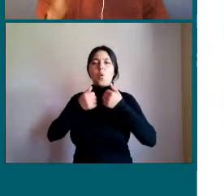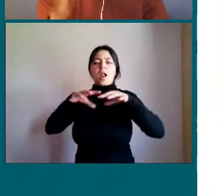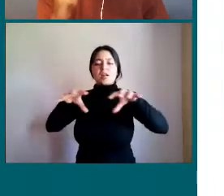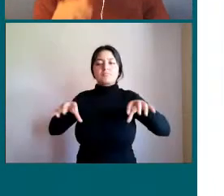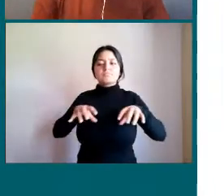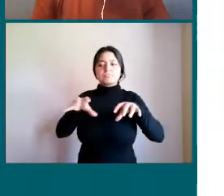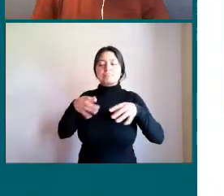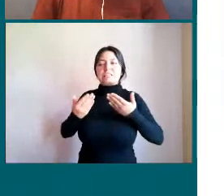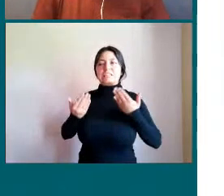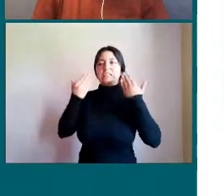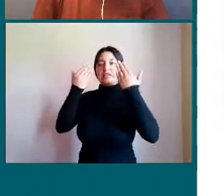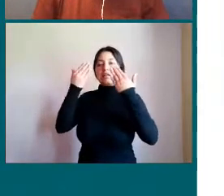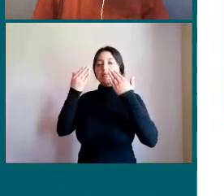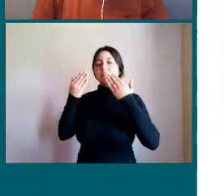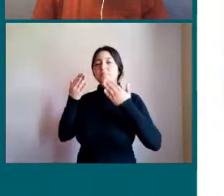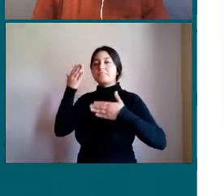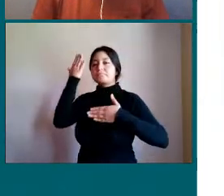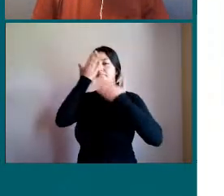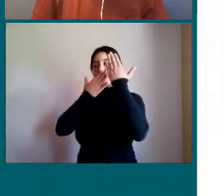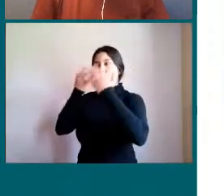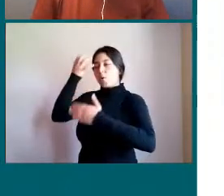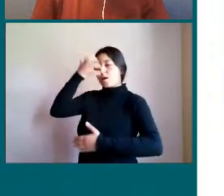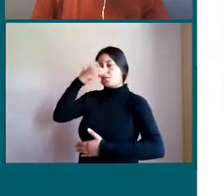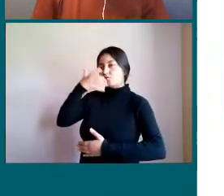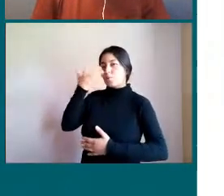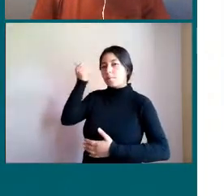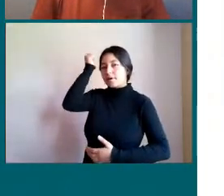recomiendo 3, que a mí me encanta, ¿vale?